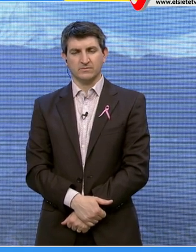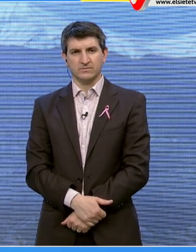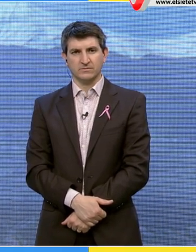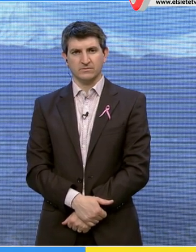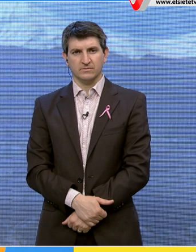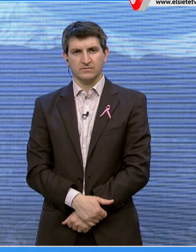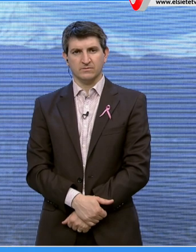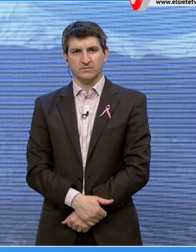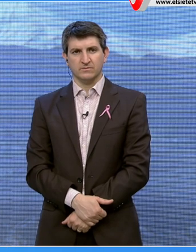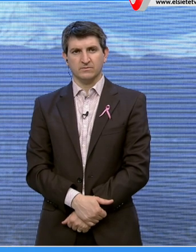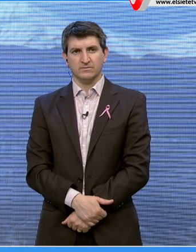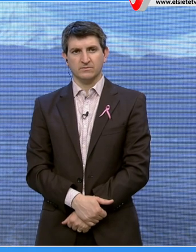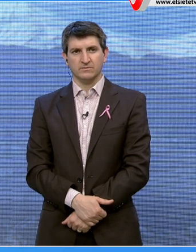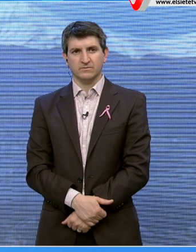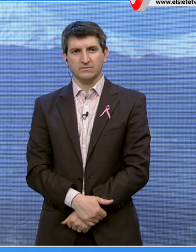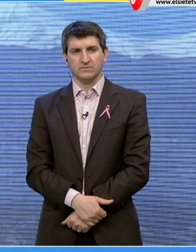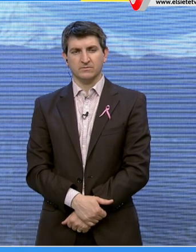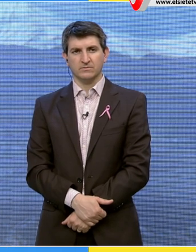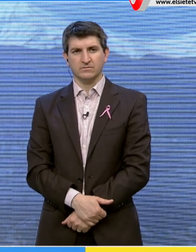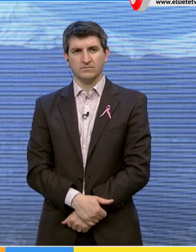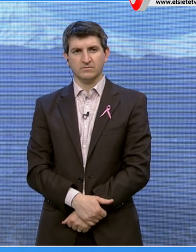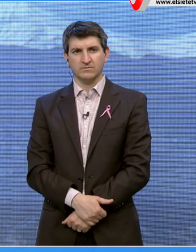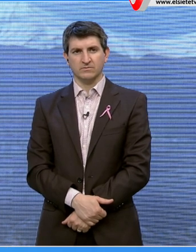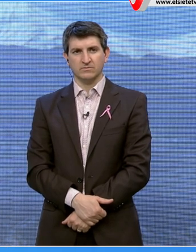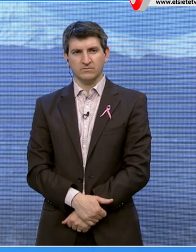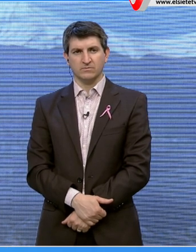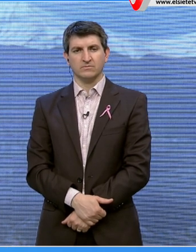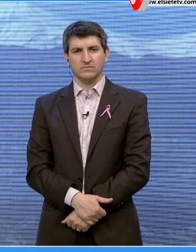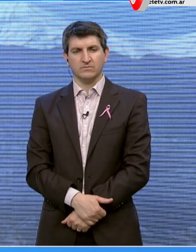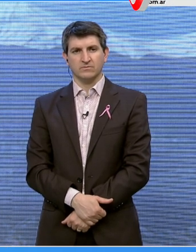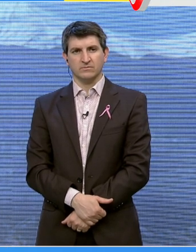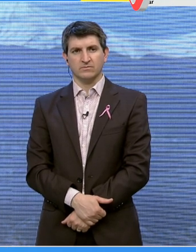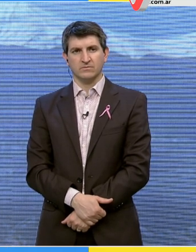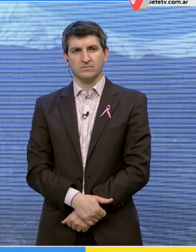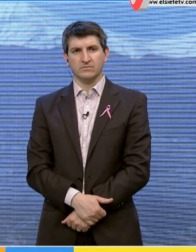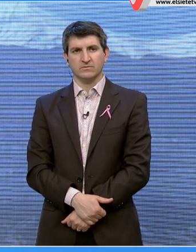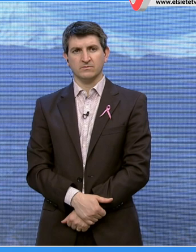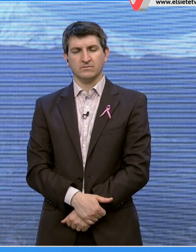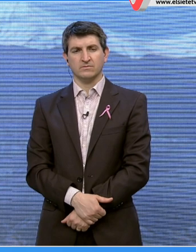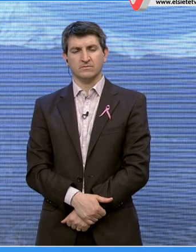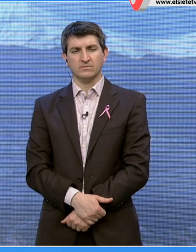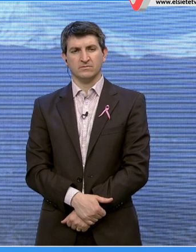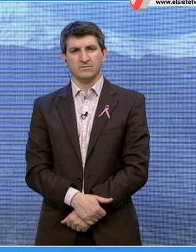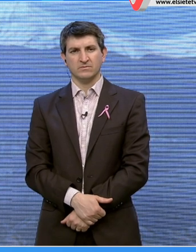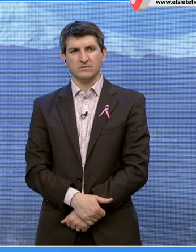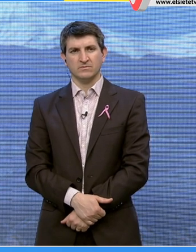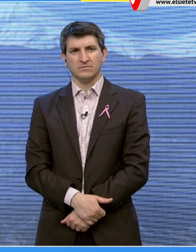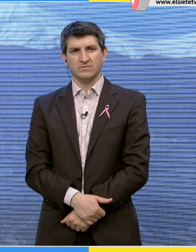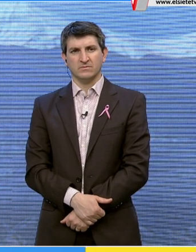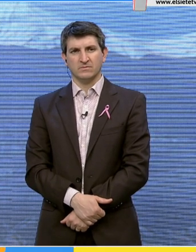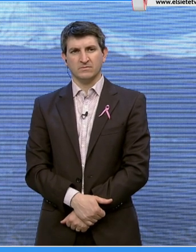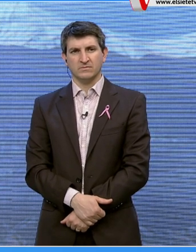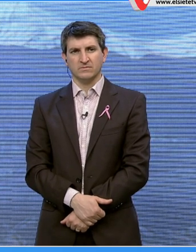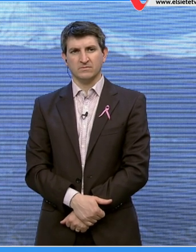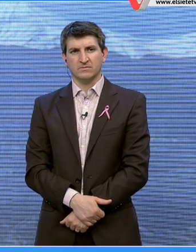nosotros somos jugadores somos somos somos gente de fútbol haces todo para evitar este tipo de cosas ahora después la responsabilidad